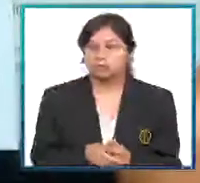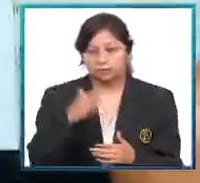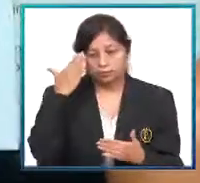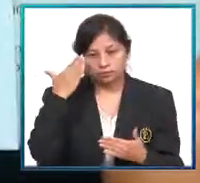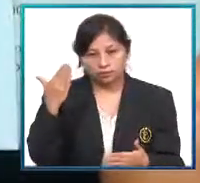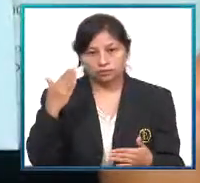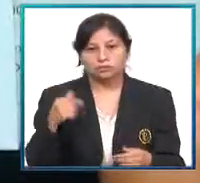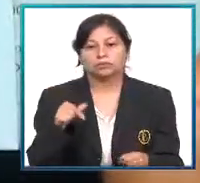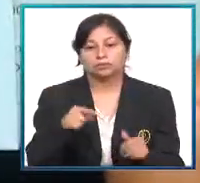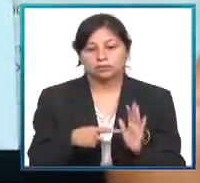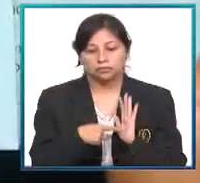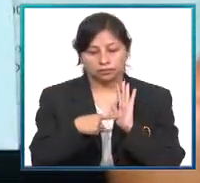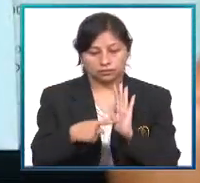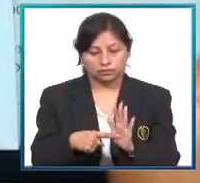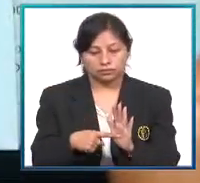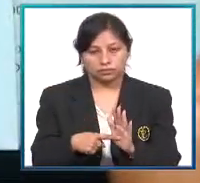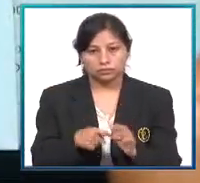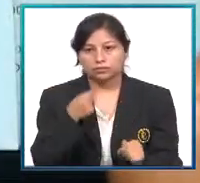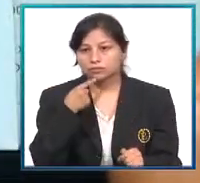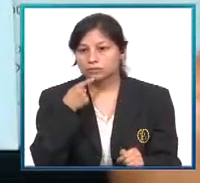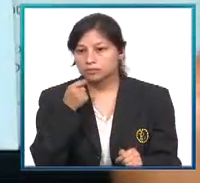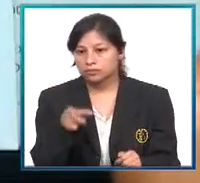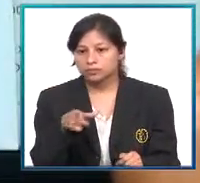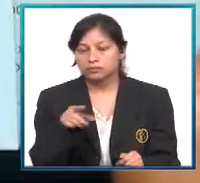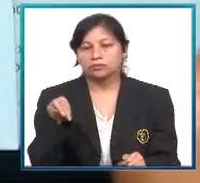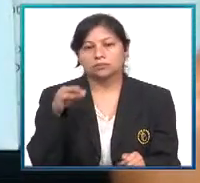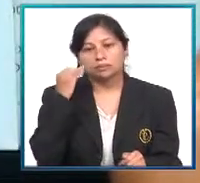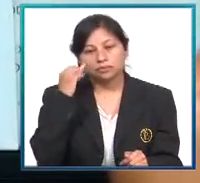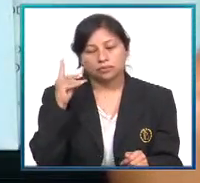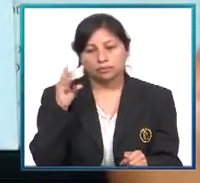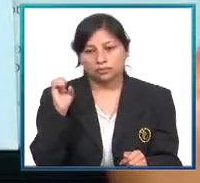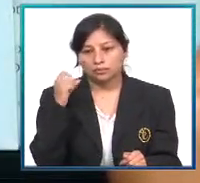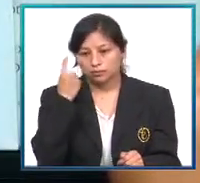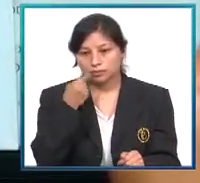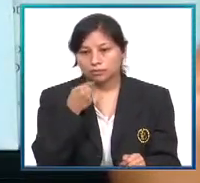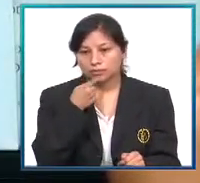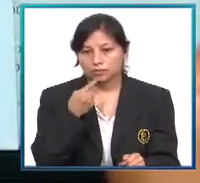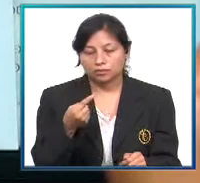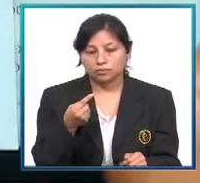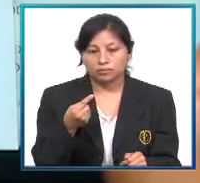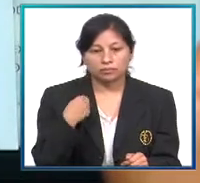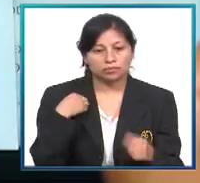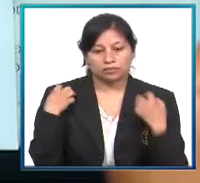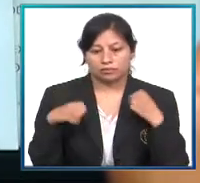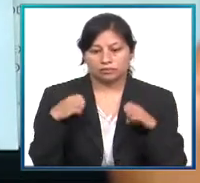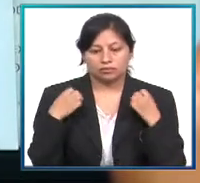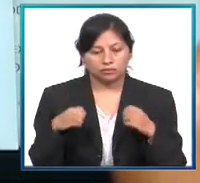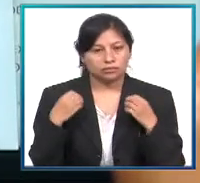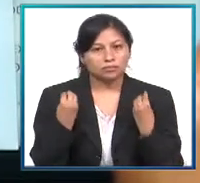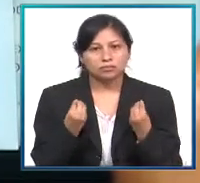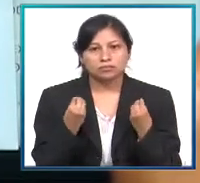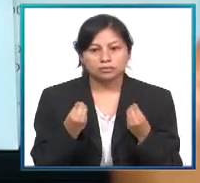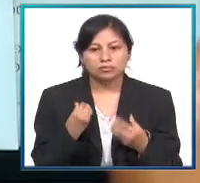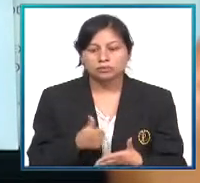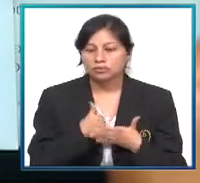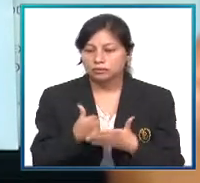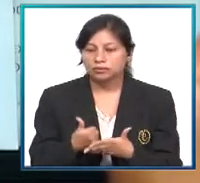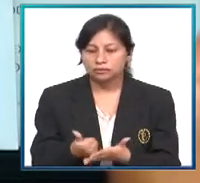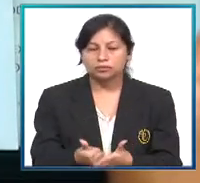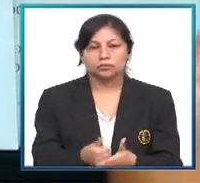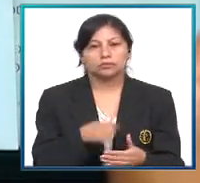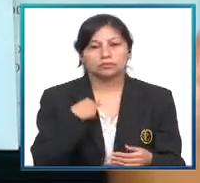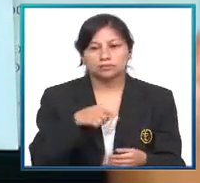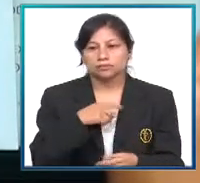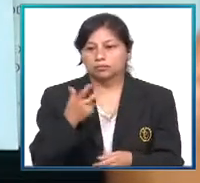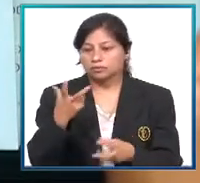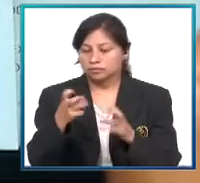días, el día de hoy estamos presentando una denuncia en contra del Mides. Como todos ustedes saben, el estado de calamidad era un estado de calamidad para ayudar a los guatemaltecos, no para